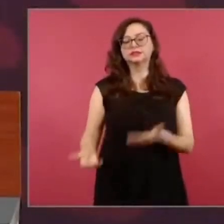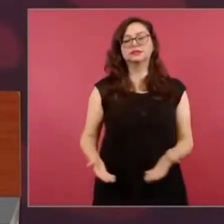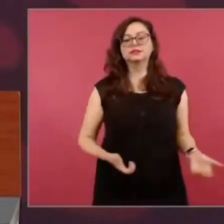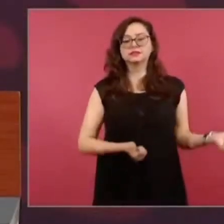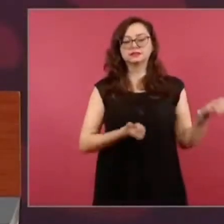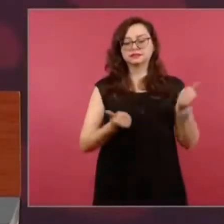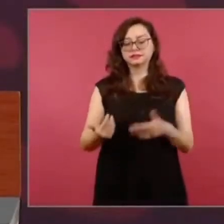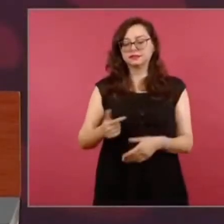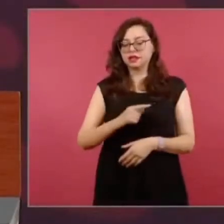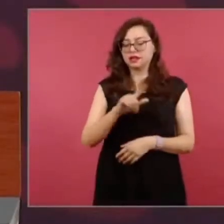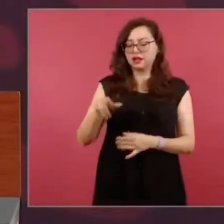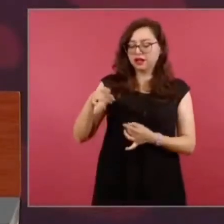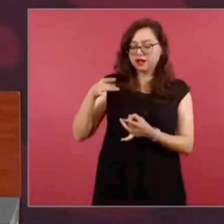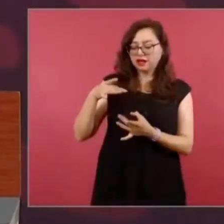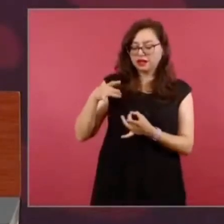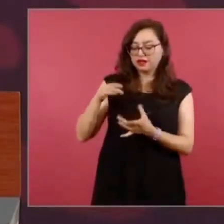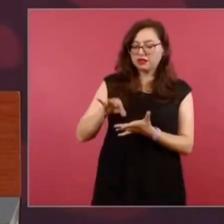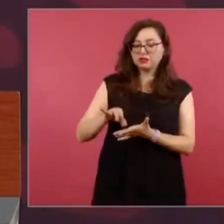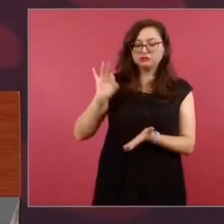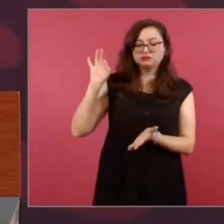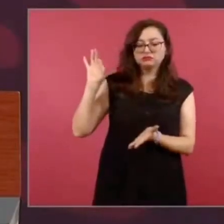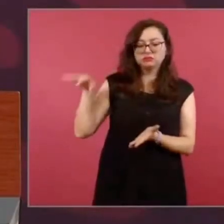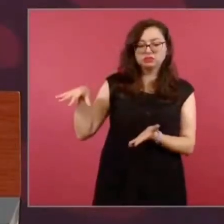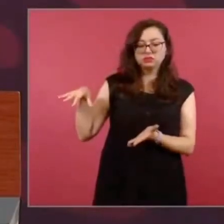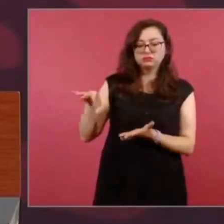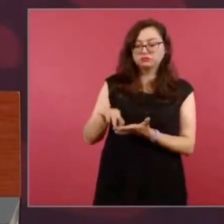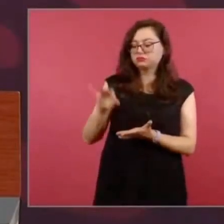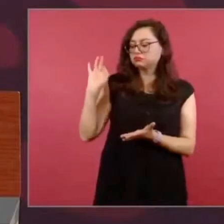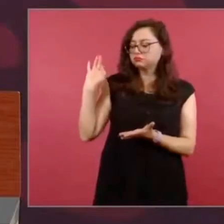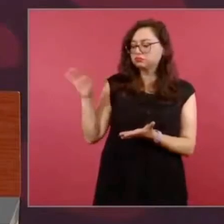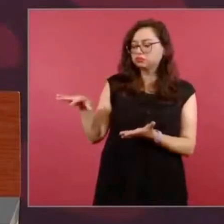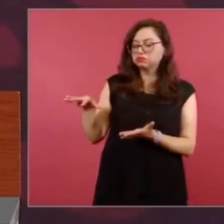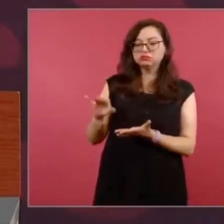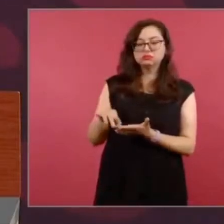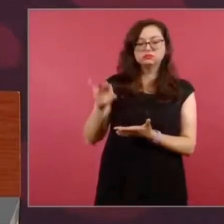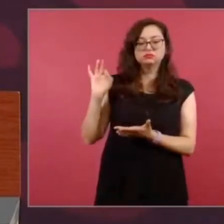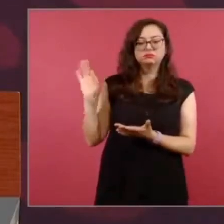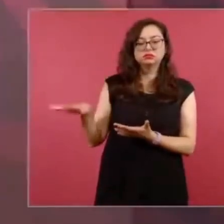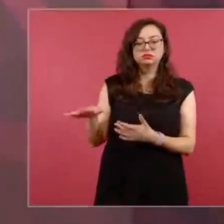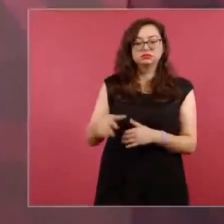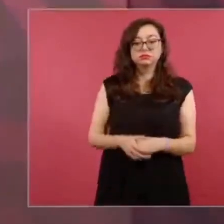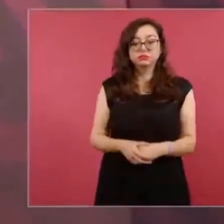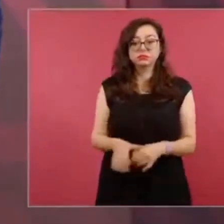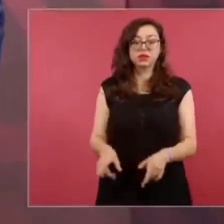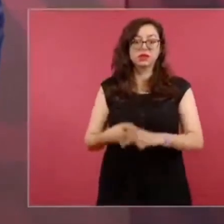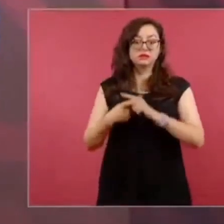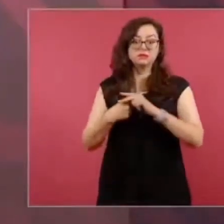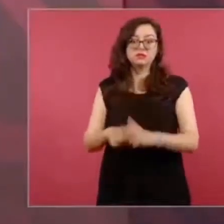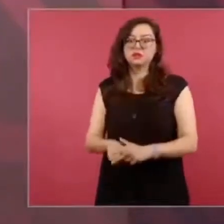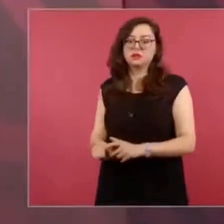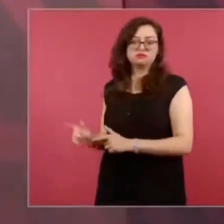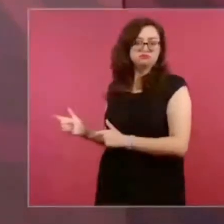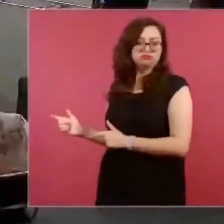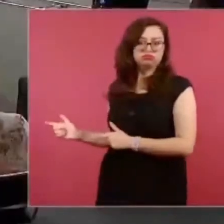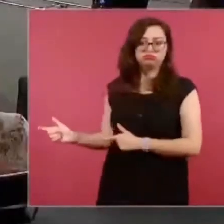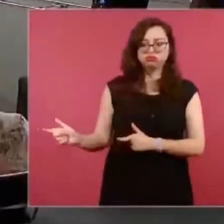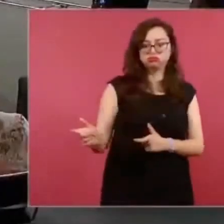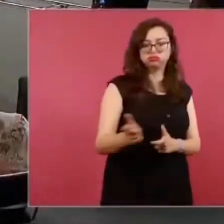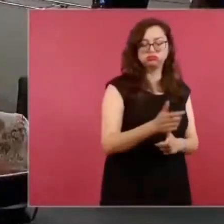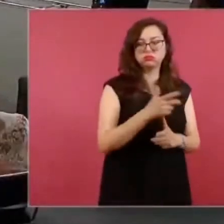Le quitaron los sensores, los señuelos, y usaron las armas para asesinar